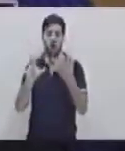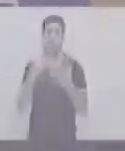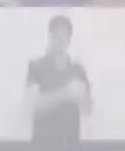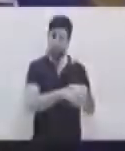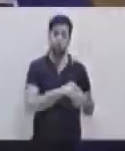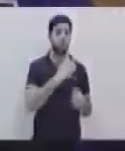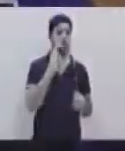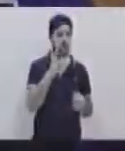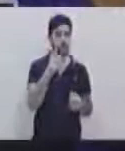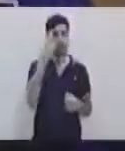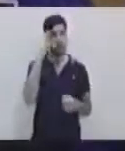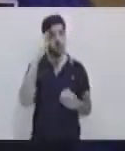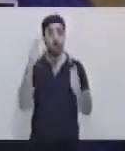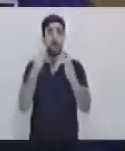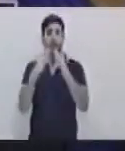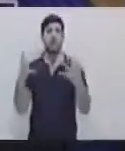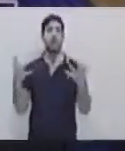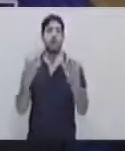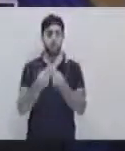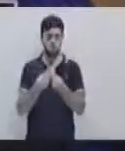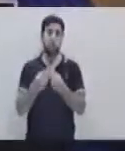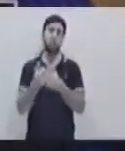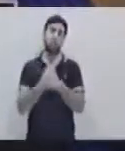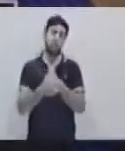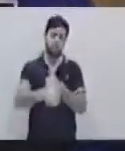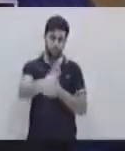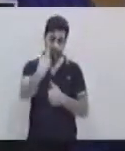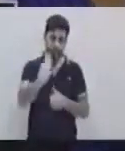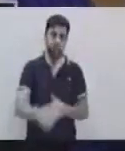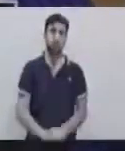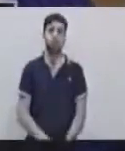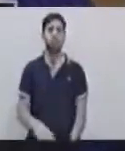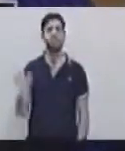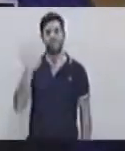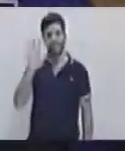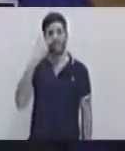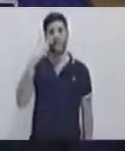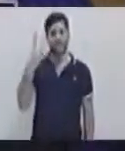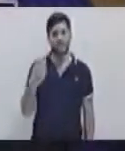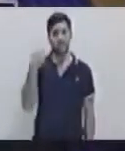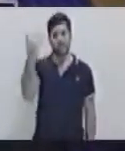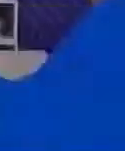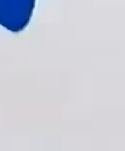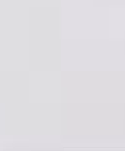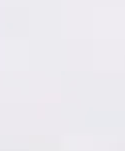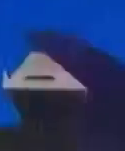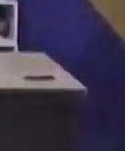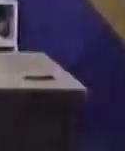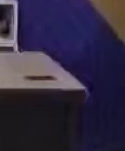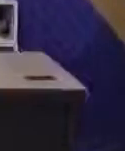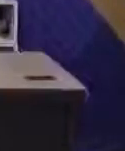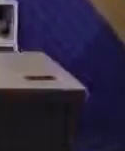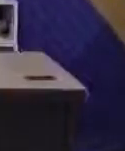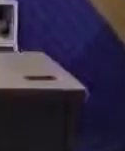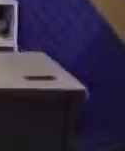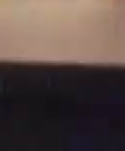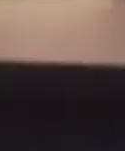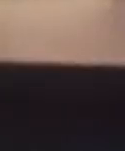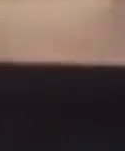entorno. Quédate en casa porque juntos saldremos adelante. Hasta la próxima.